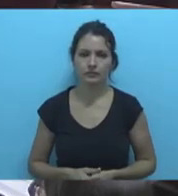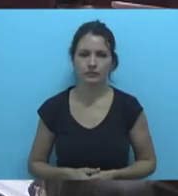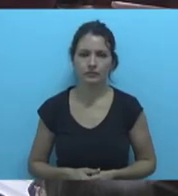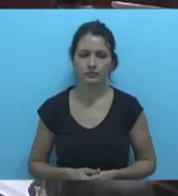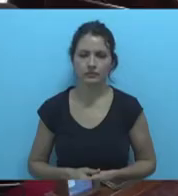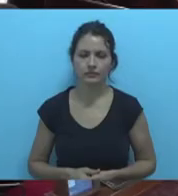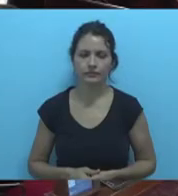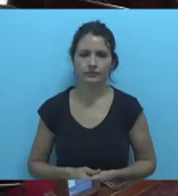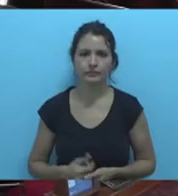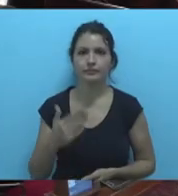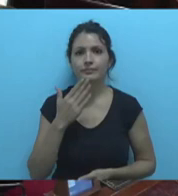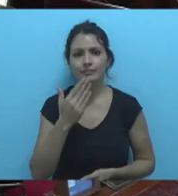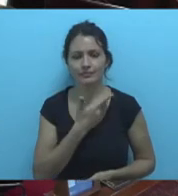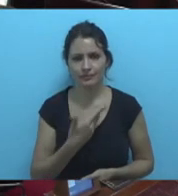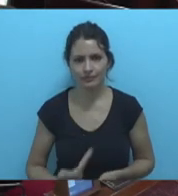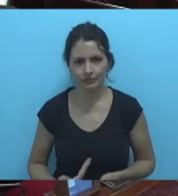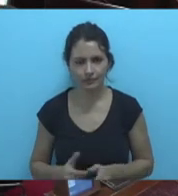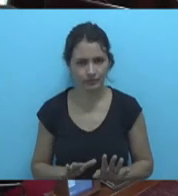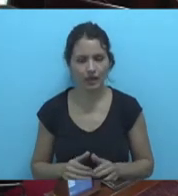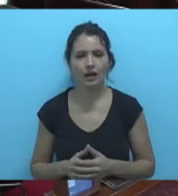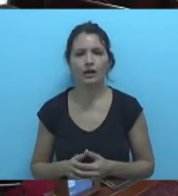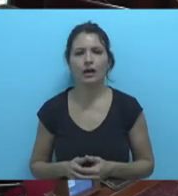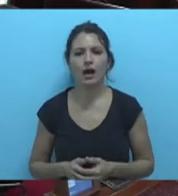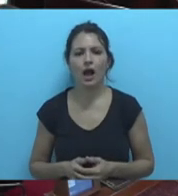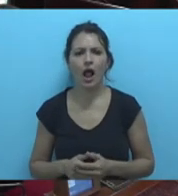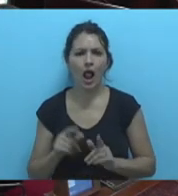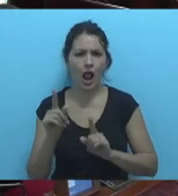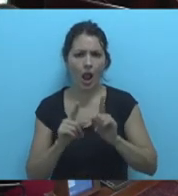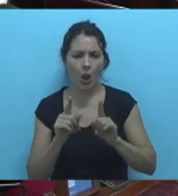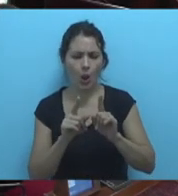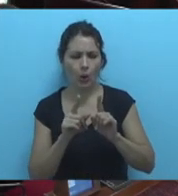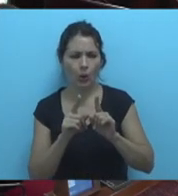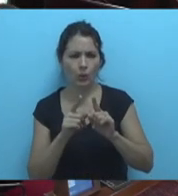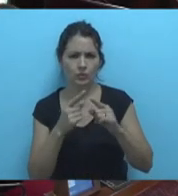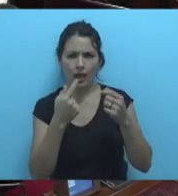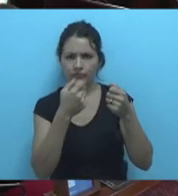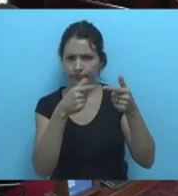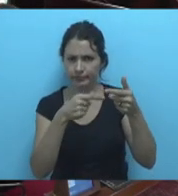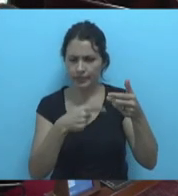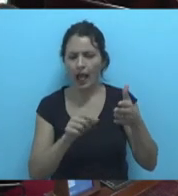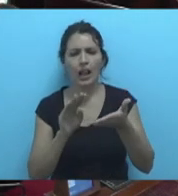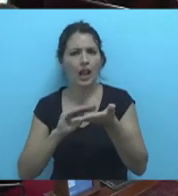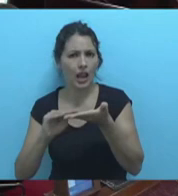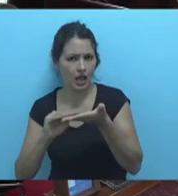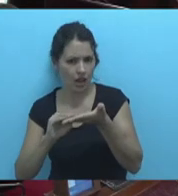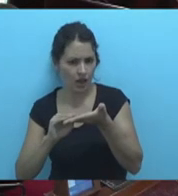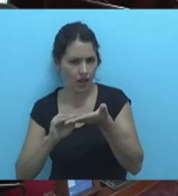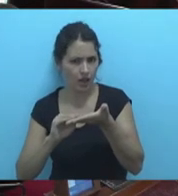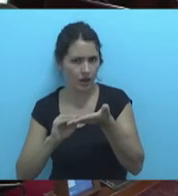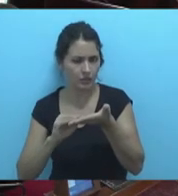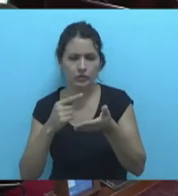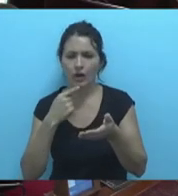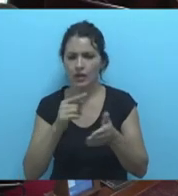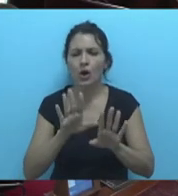Gracias, señora Presidenta. Simplemente por algunos datos que tiró el diputado Busato, porque uno acepta el disenso de que no